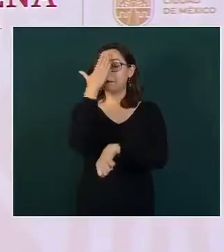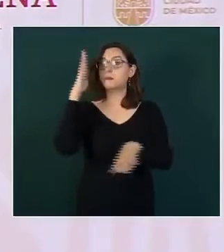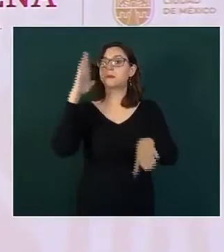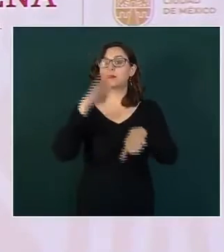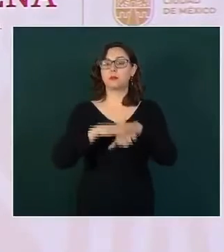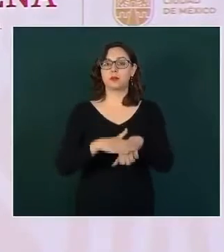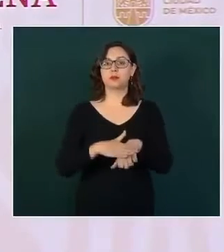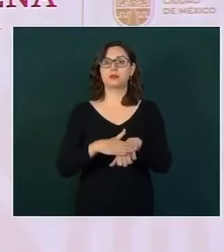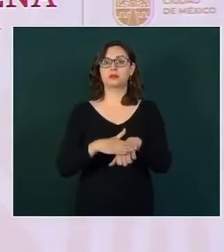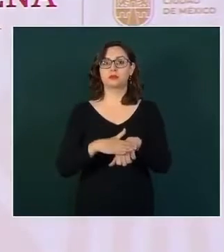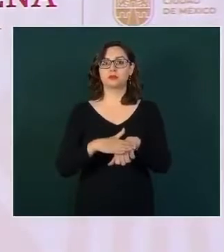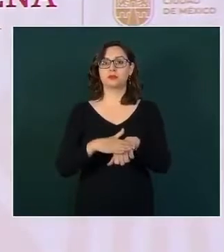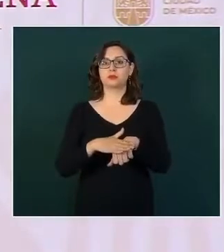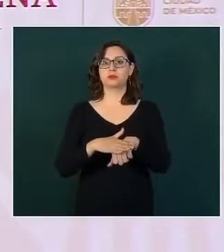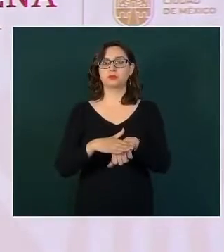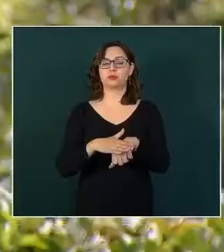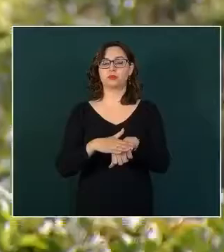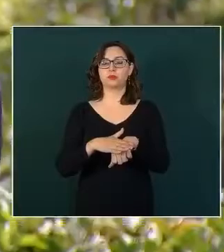que con